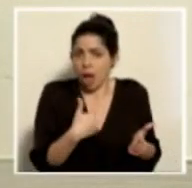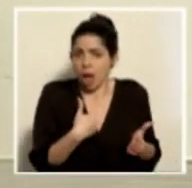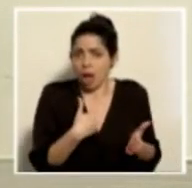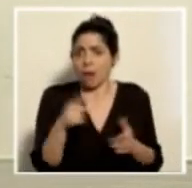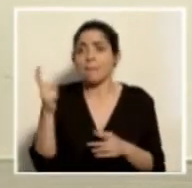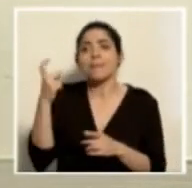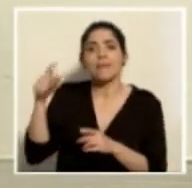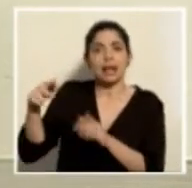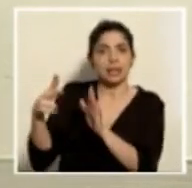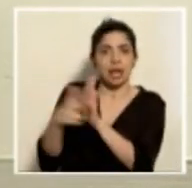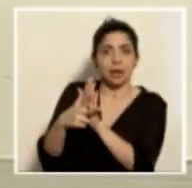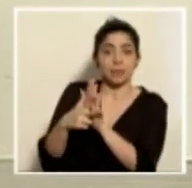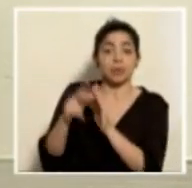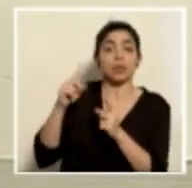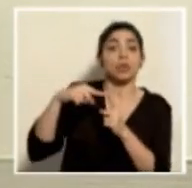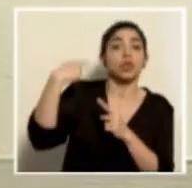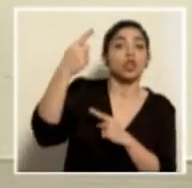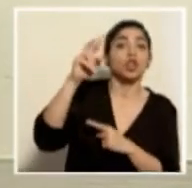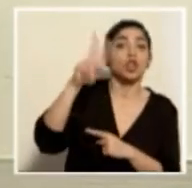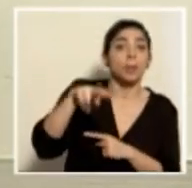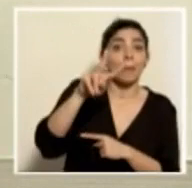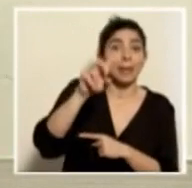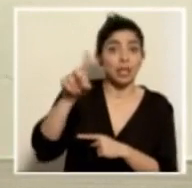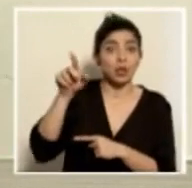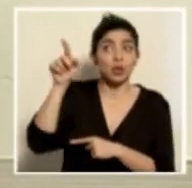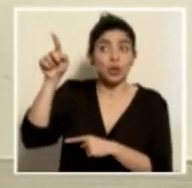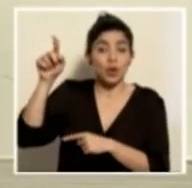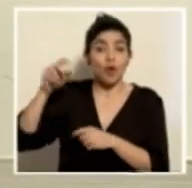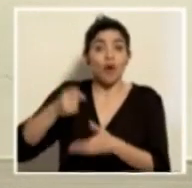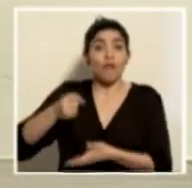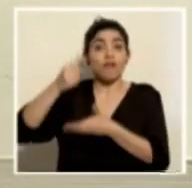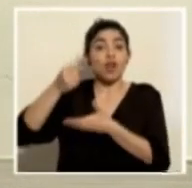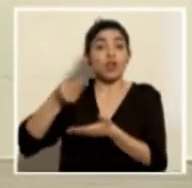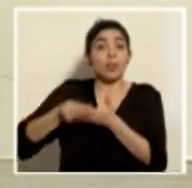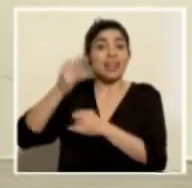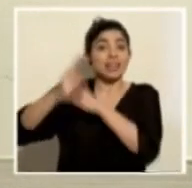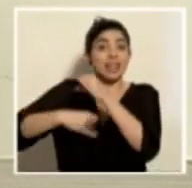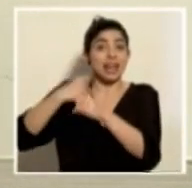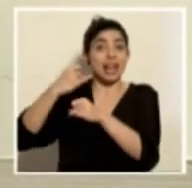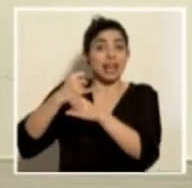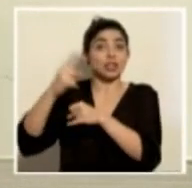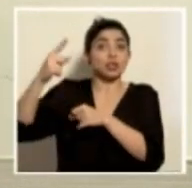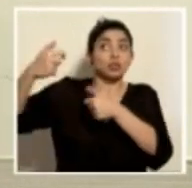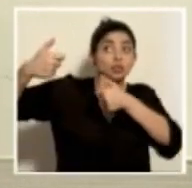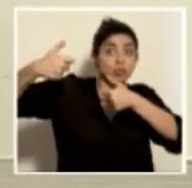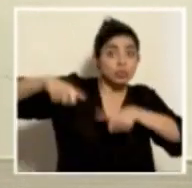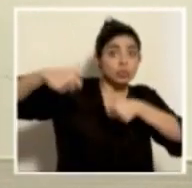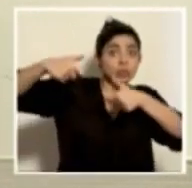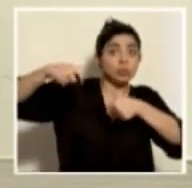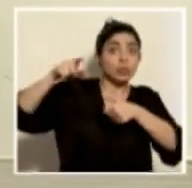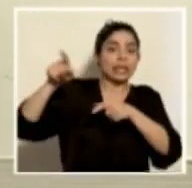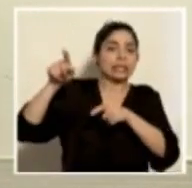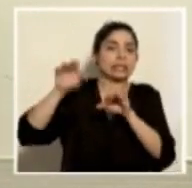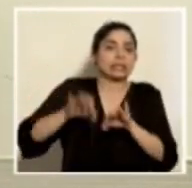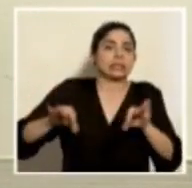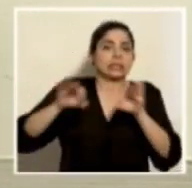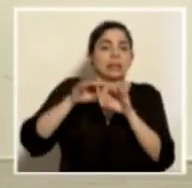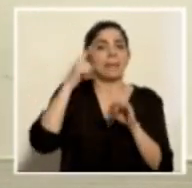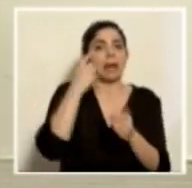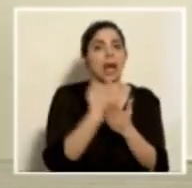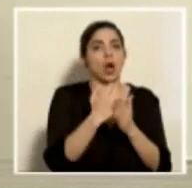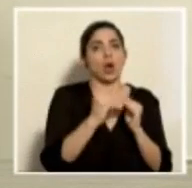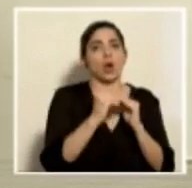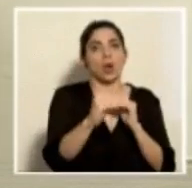el acuerdo del Fondo Monetario será clave para que mantengamos esa estabilidad. Y tengo la confianza